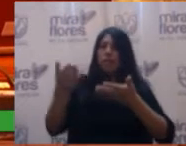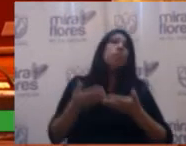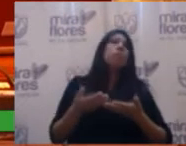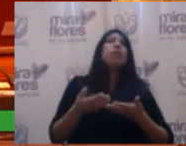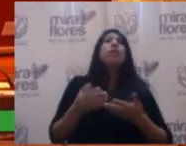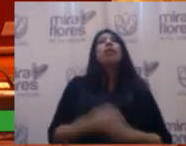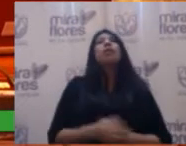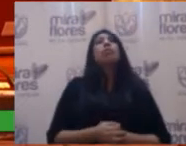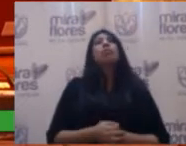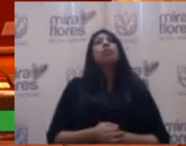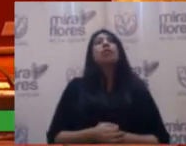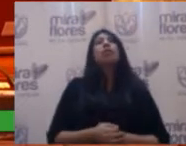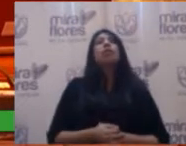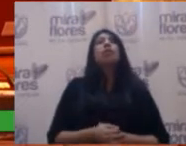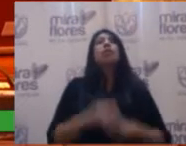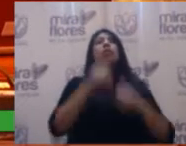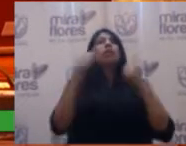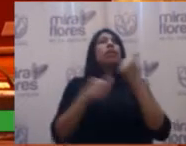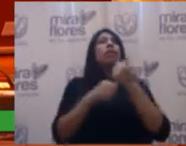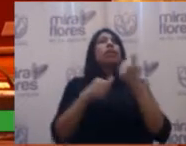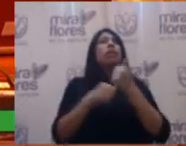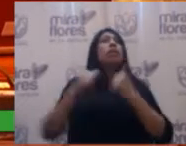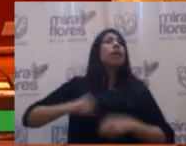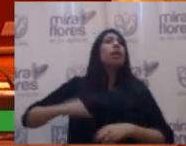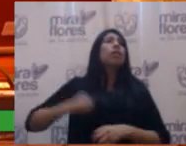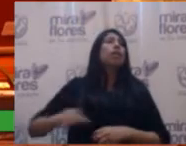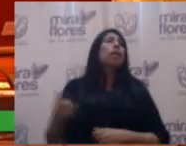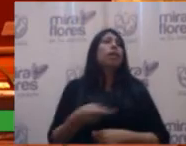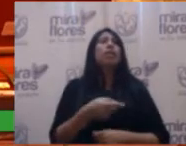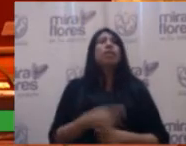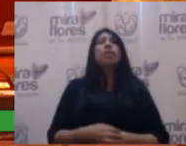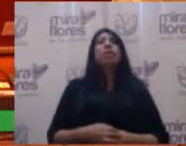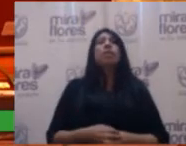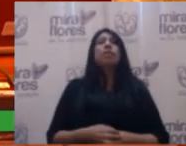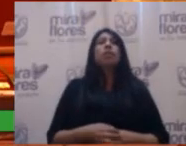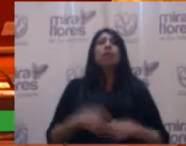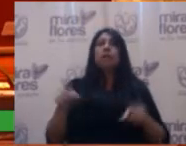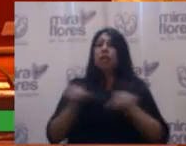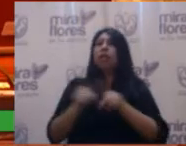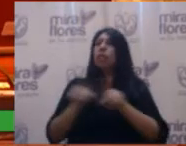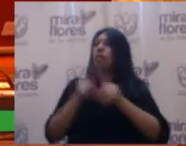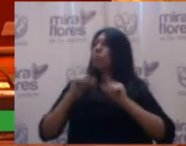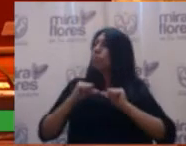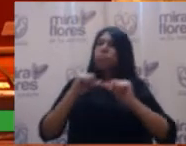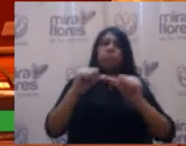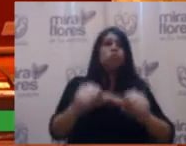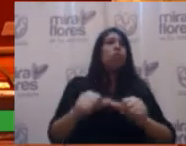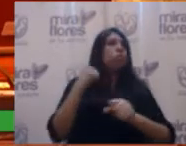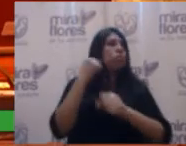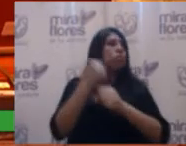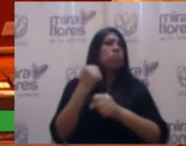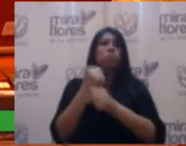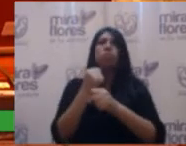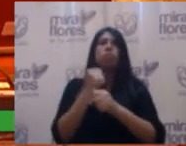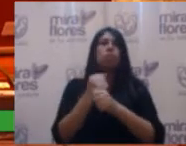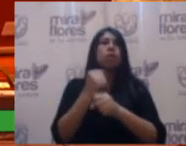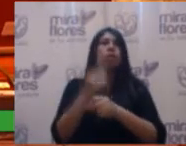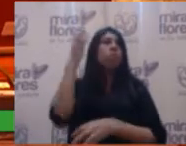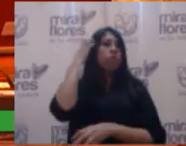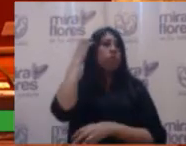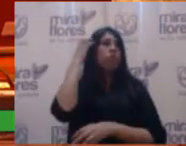distinciones, el señor teniente alcalde ha ido a recibir algunas de estas, y pues seguimos con el trabajo cotidiano en